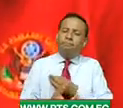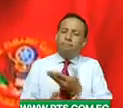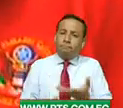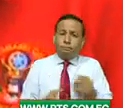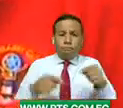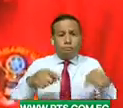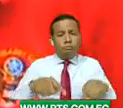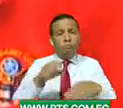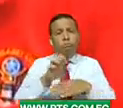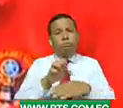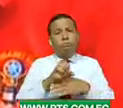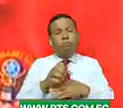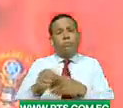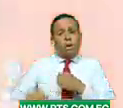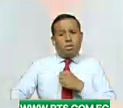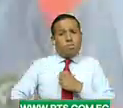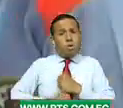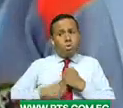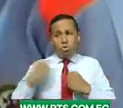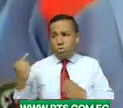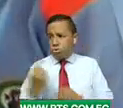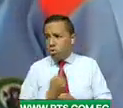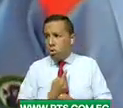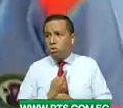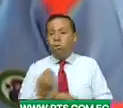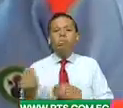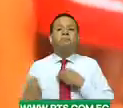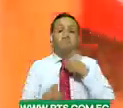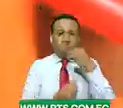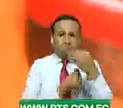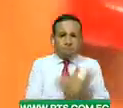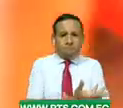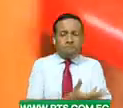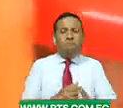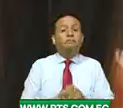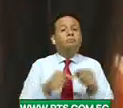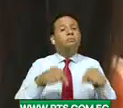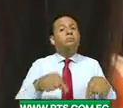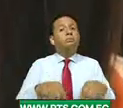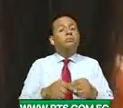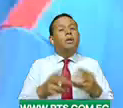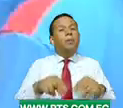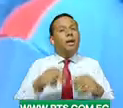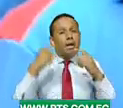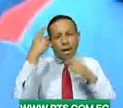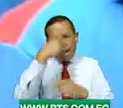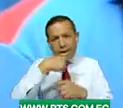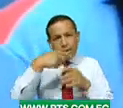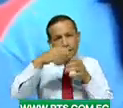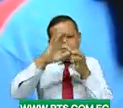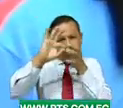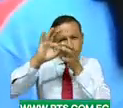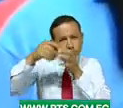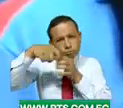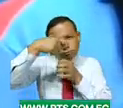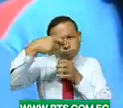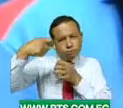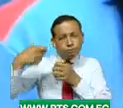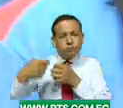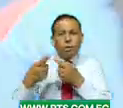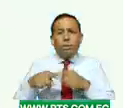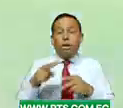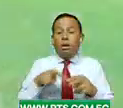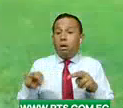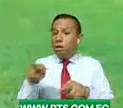este país que nos ha dado tanto a nosotros. También hubo un espacio de caritas pintadas y pudieron conocer el trabajo del cuerpo de bomberos. Que trajeron